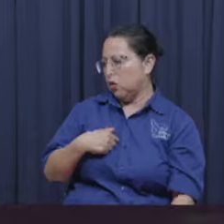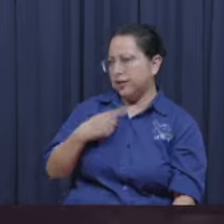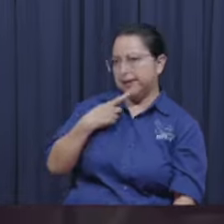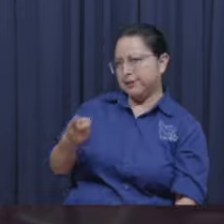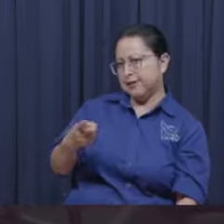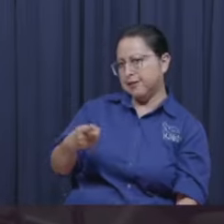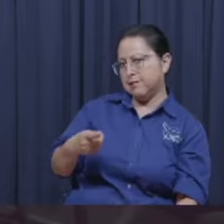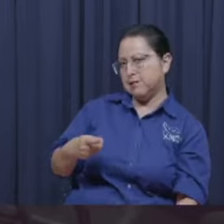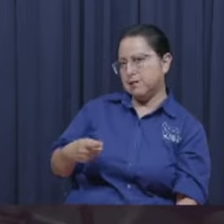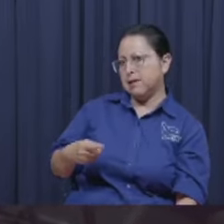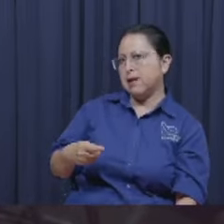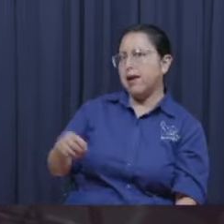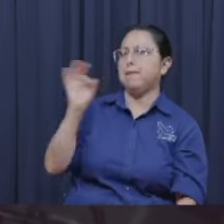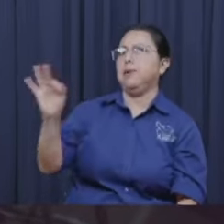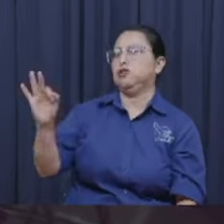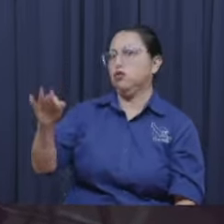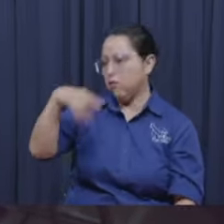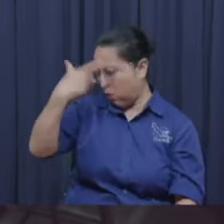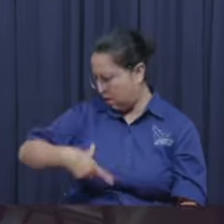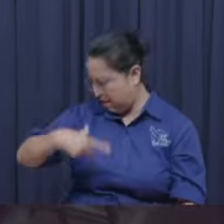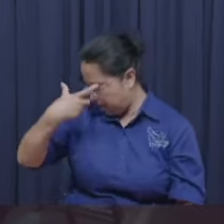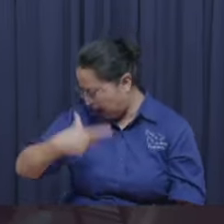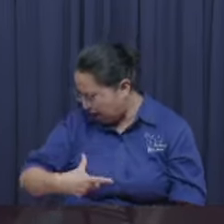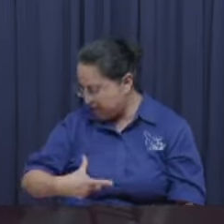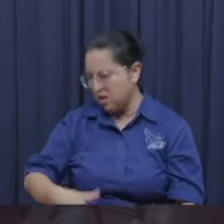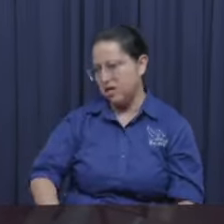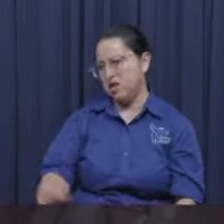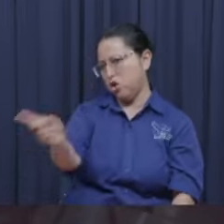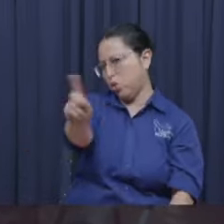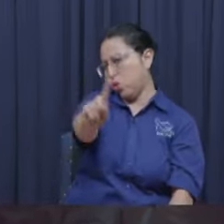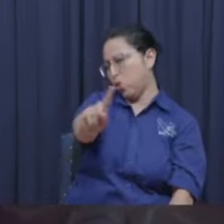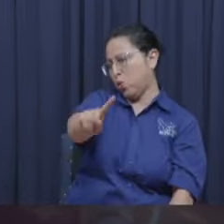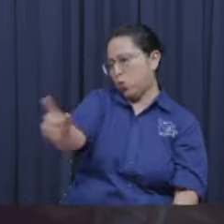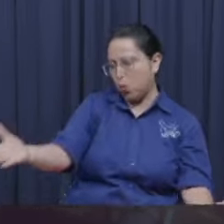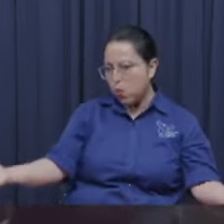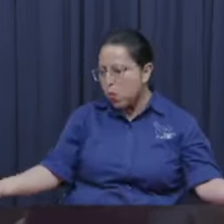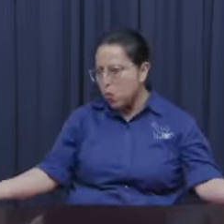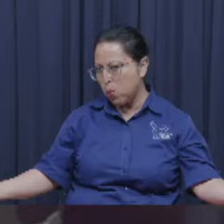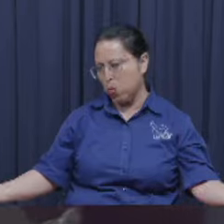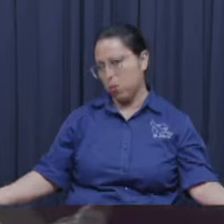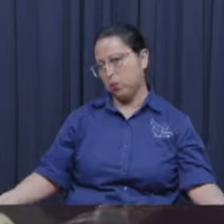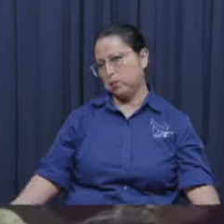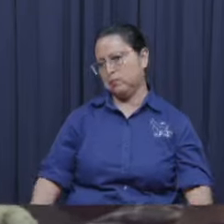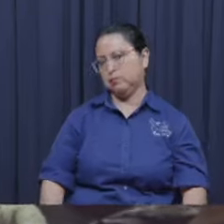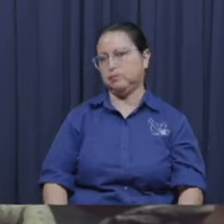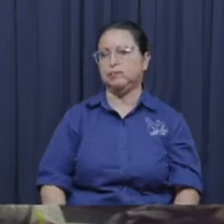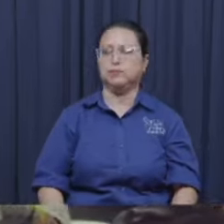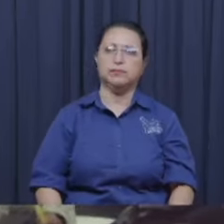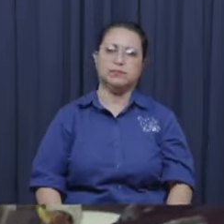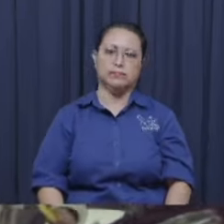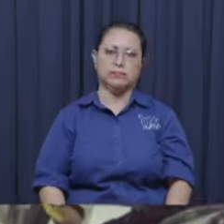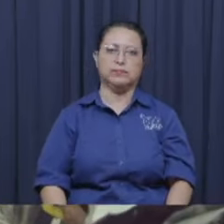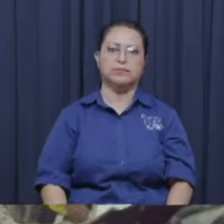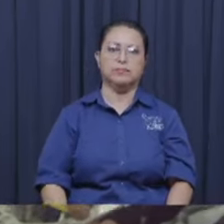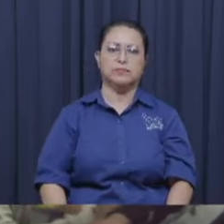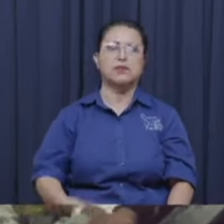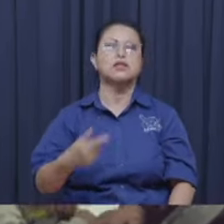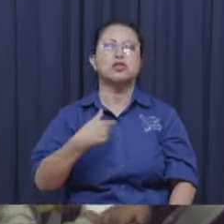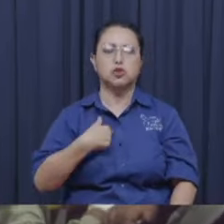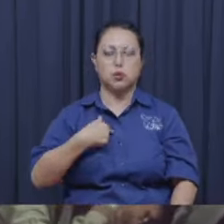El pastor nunca me dijo, ay, no me vas a caer, porque los mismos hermanos te van a dar camorra con picayelo.